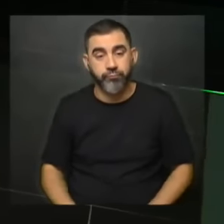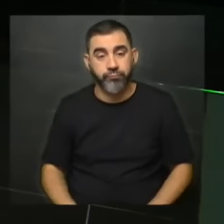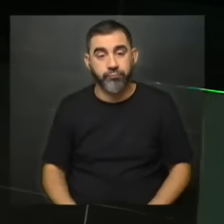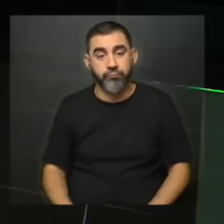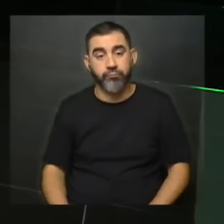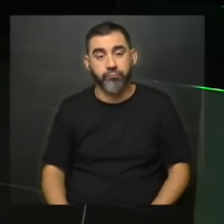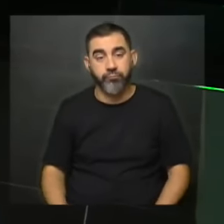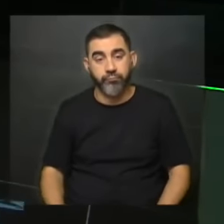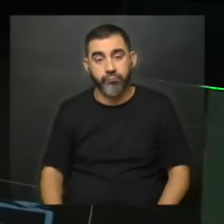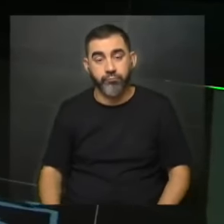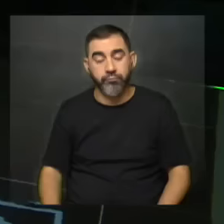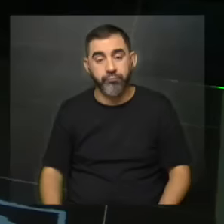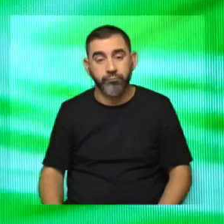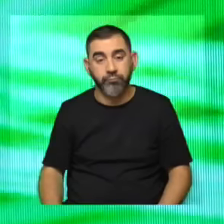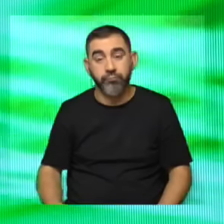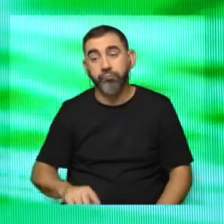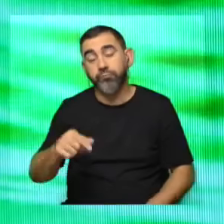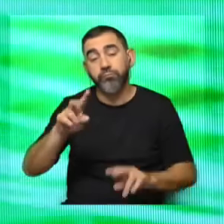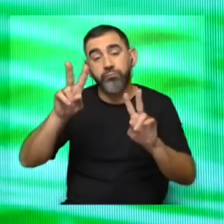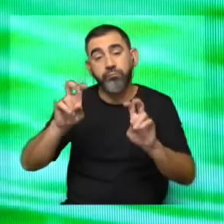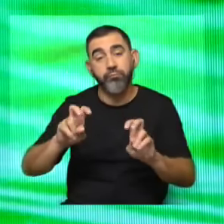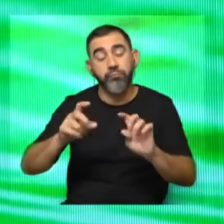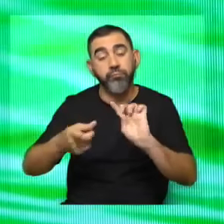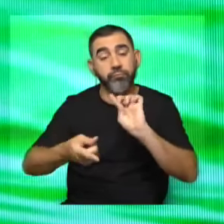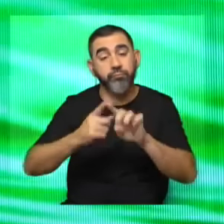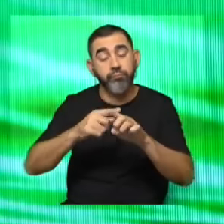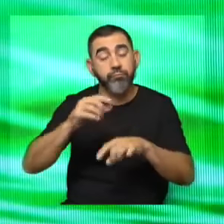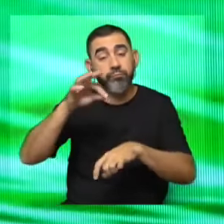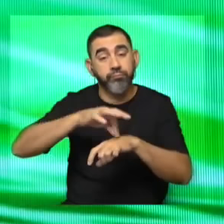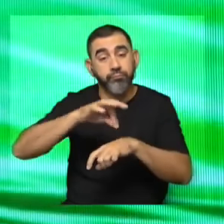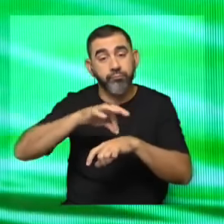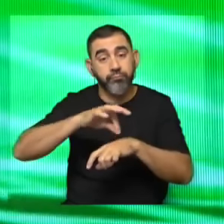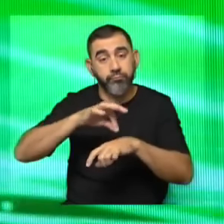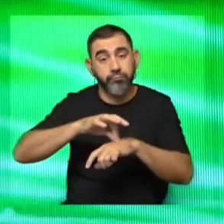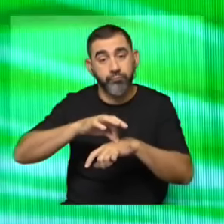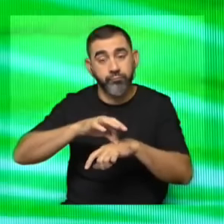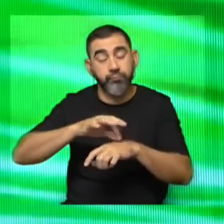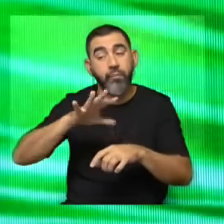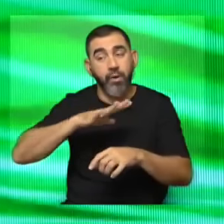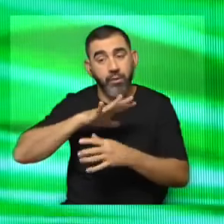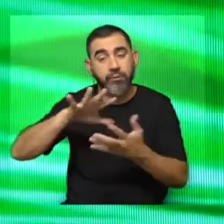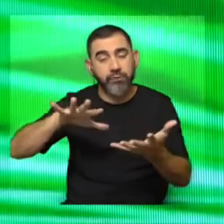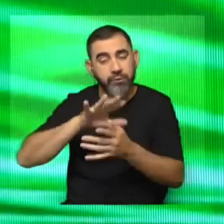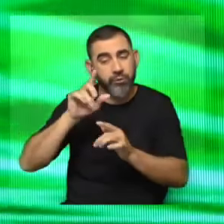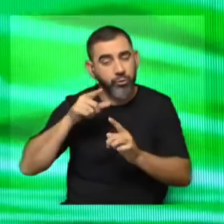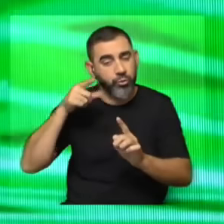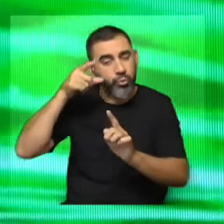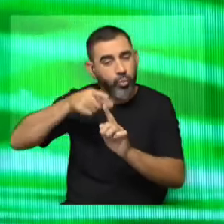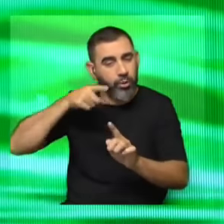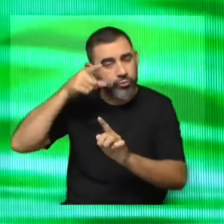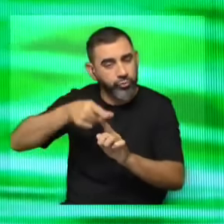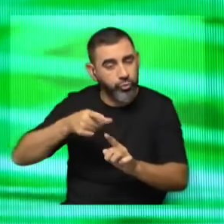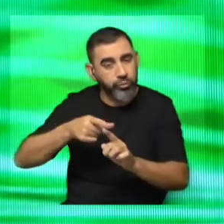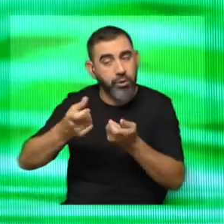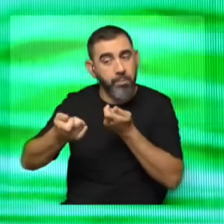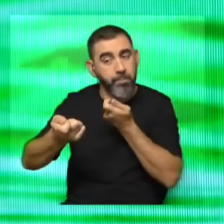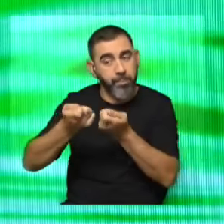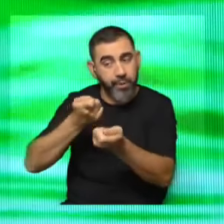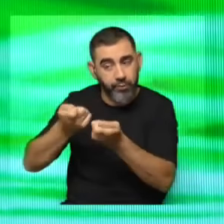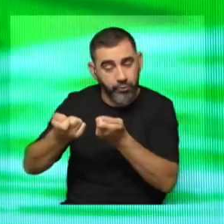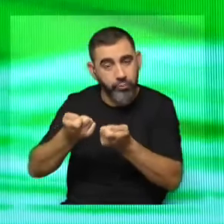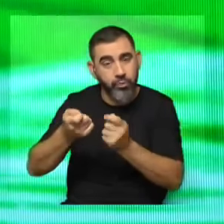es una vertiente de temas y lo otro es el tema de la relación con los médicos que estamos viendo situaciones de acoso hostigamiento de presión hay